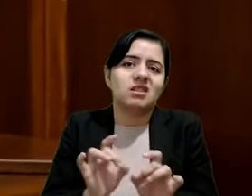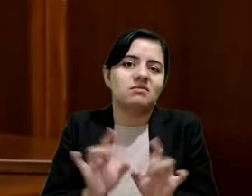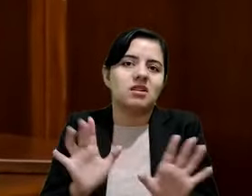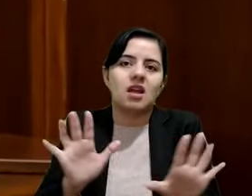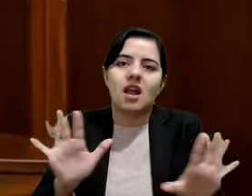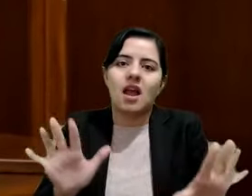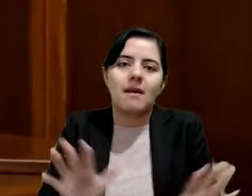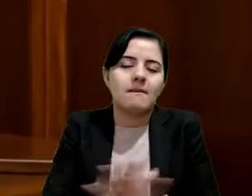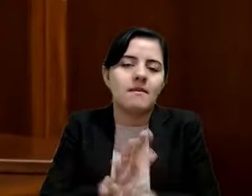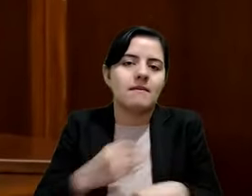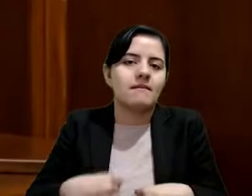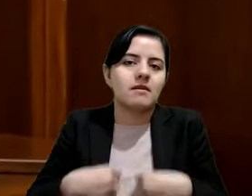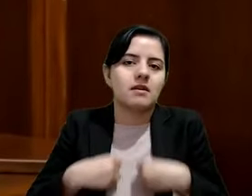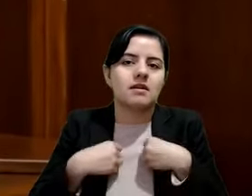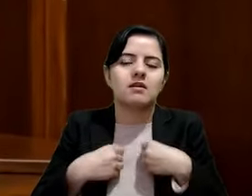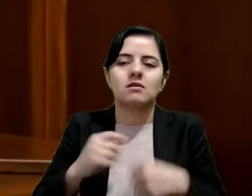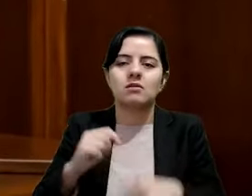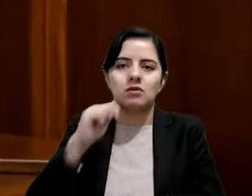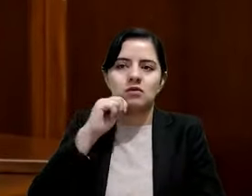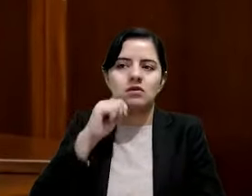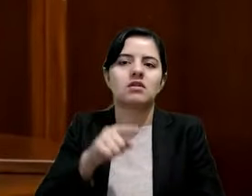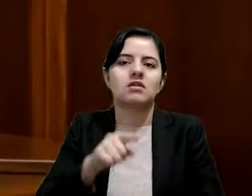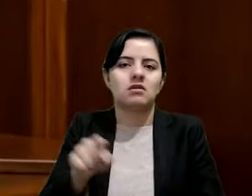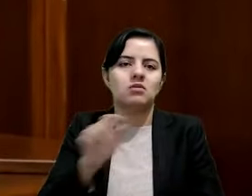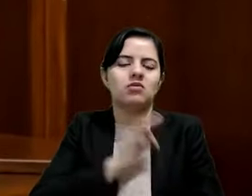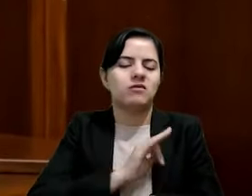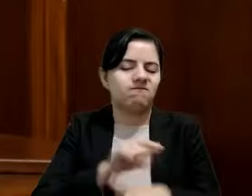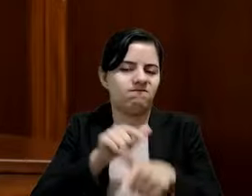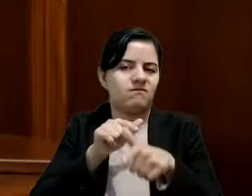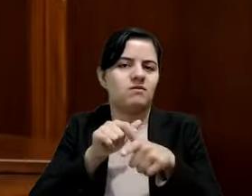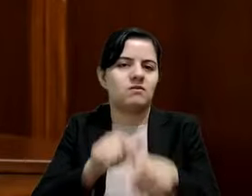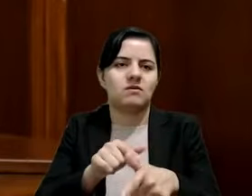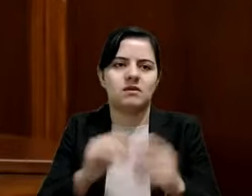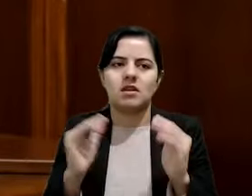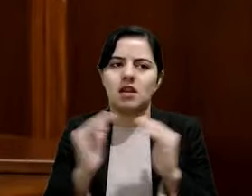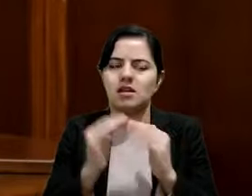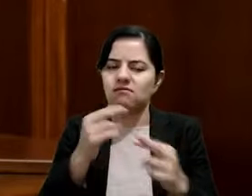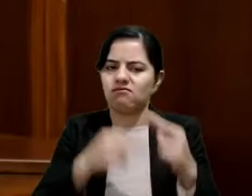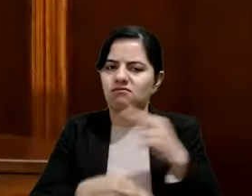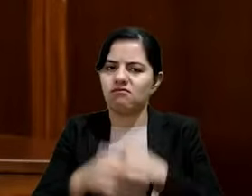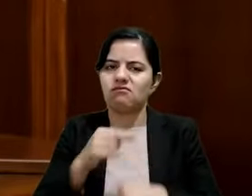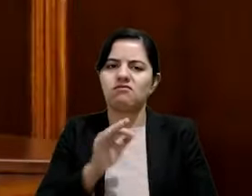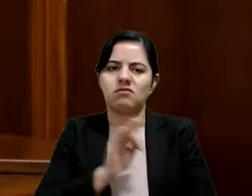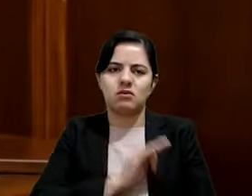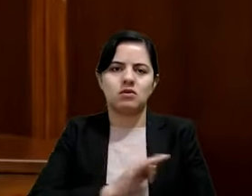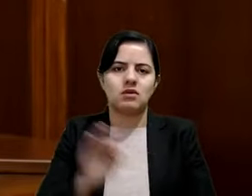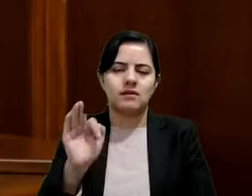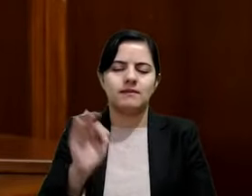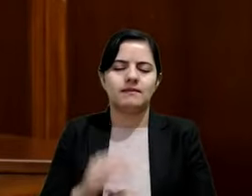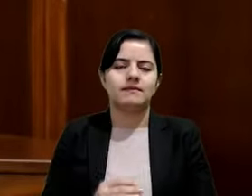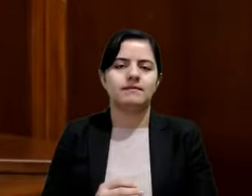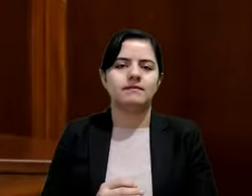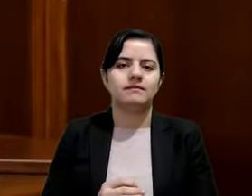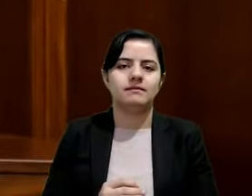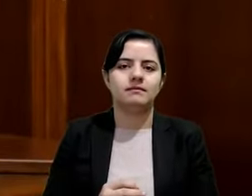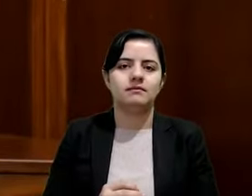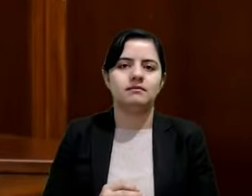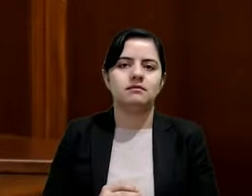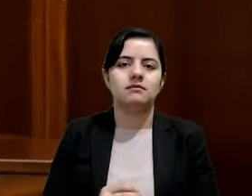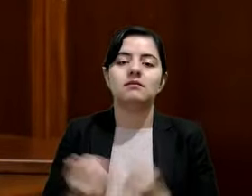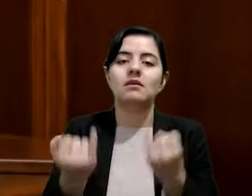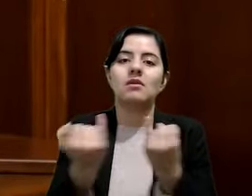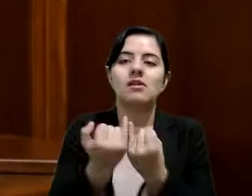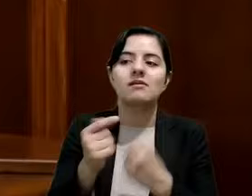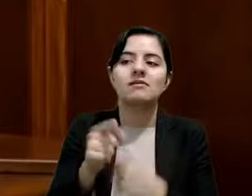adelante que han regresado a sus casas y que sobre todo se ha mejorado su continuar porque cuando